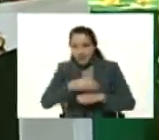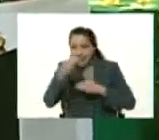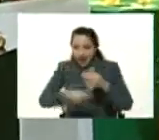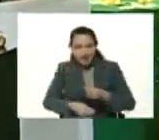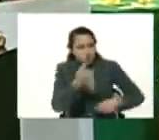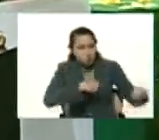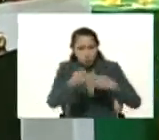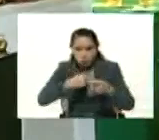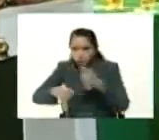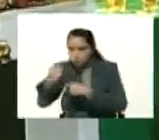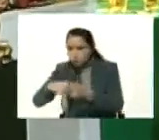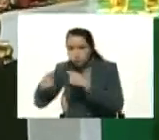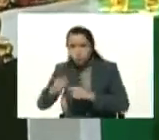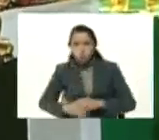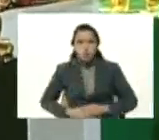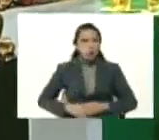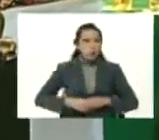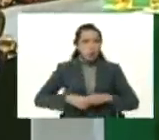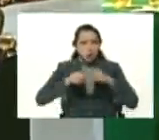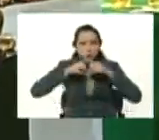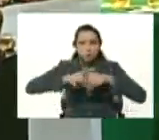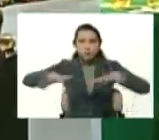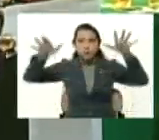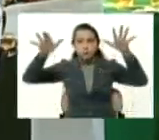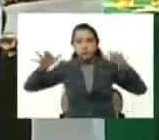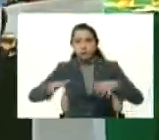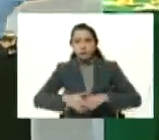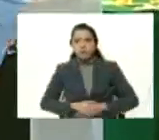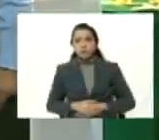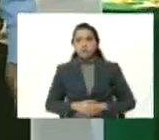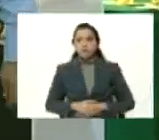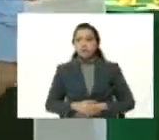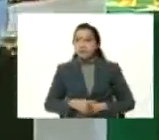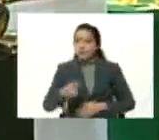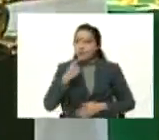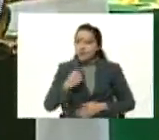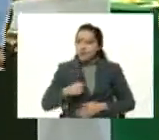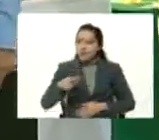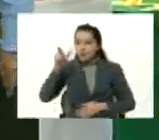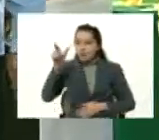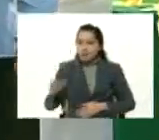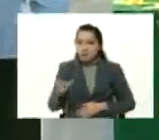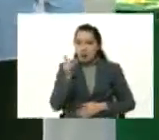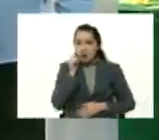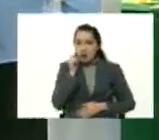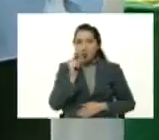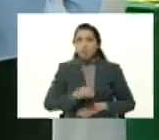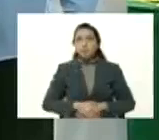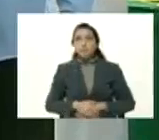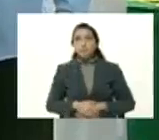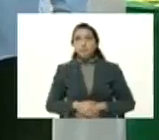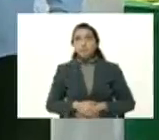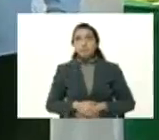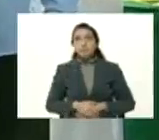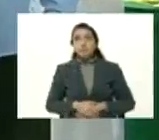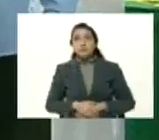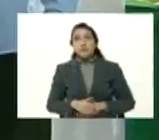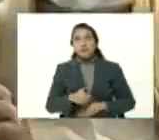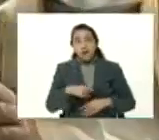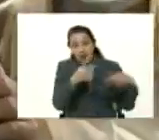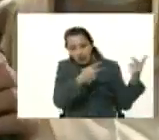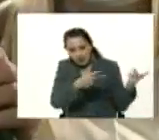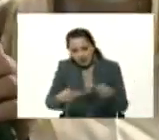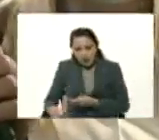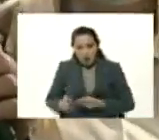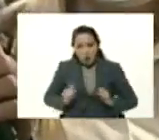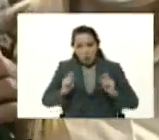vender y no les quede un zapato en los almacenes. ¿Qué dice Tony Di Benedetto? Quería aprovechar la oportunidad para invitarlos. Tenemos